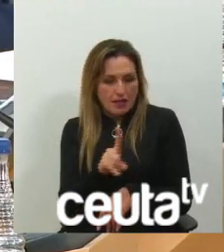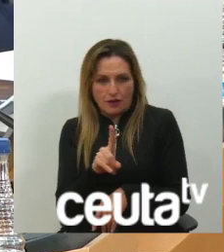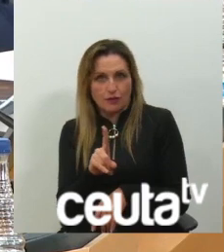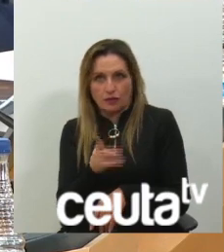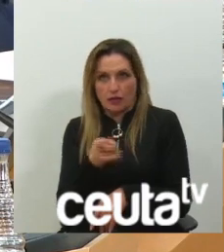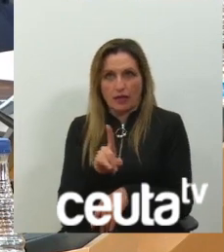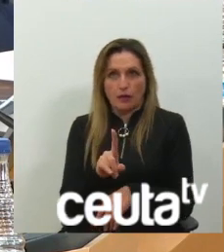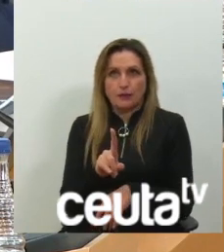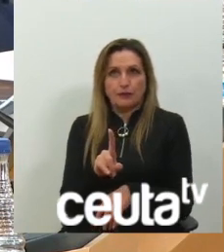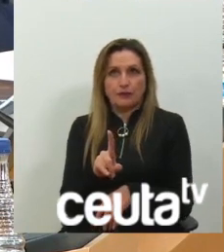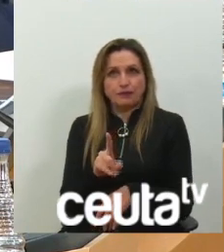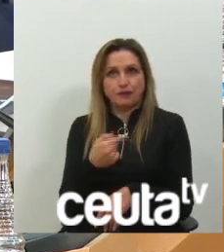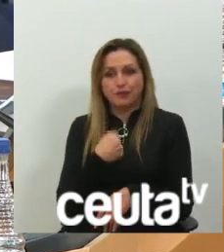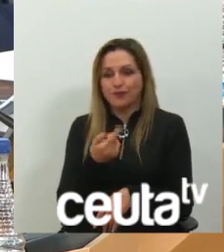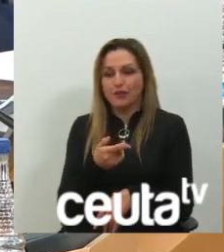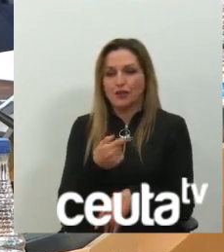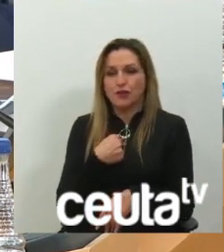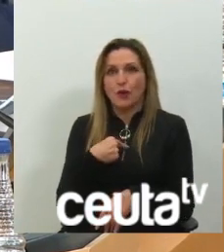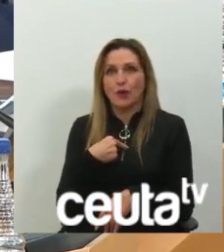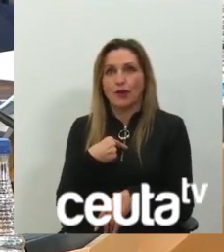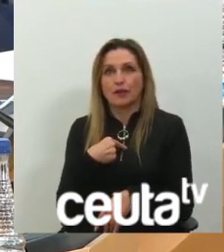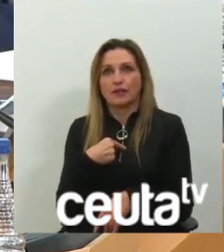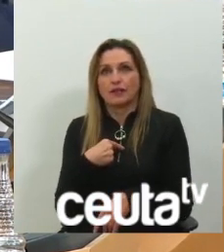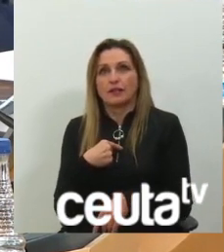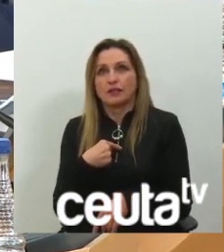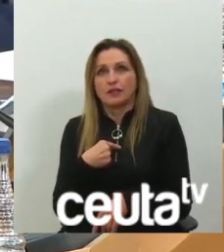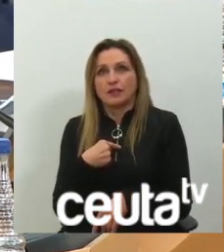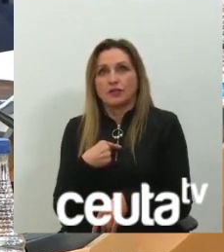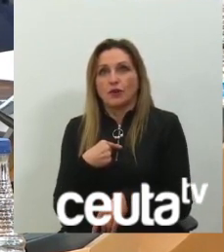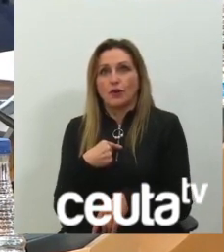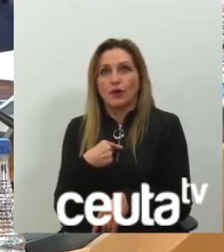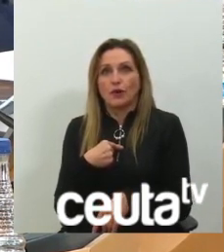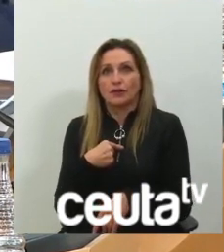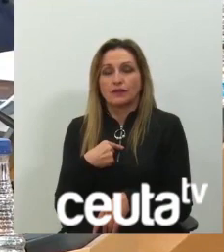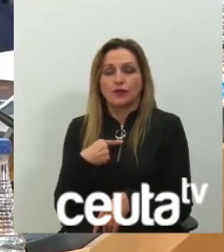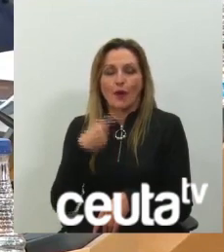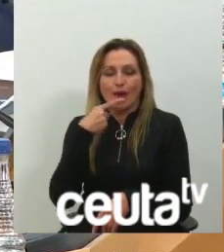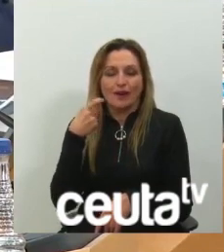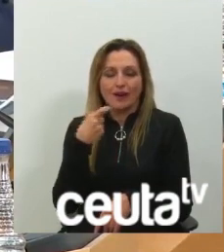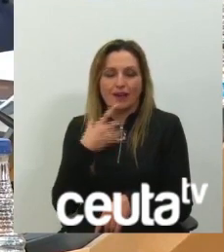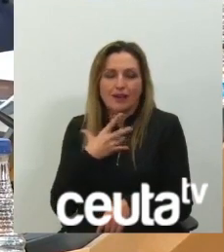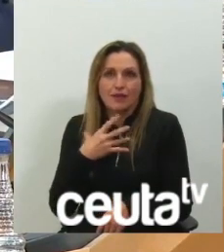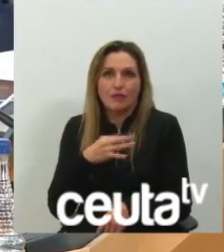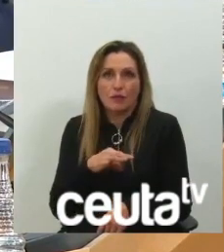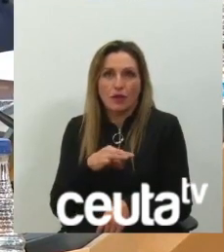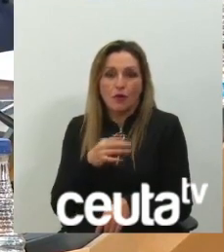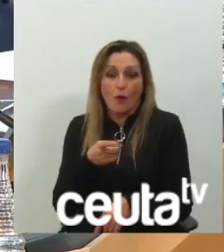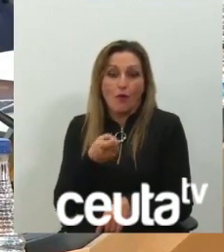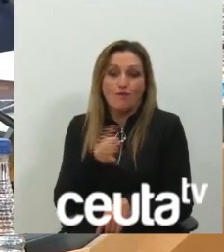mustafa que yo no le tengo tanto es que me tengo que reír estafa no les funcionaría